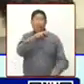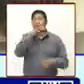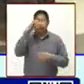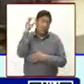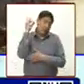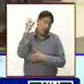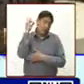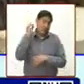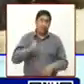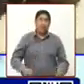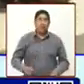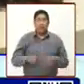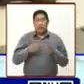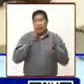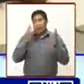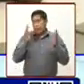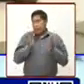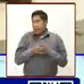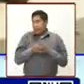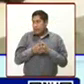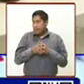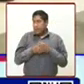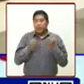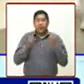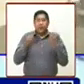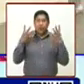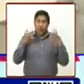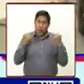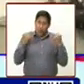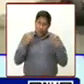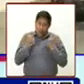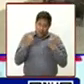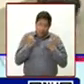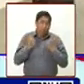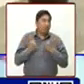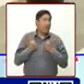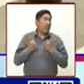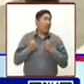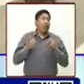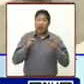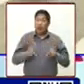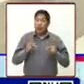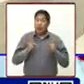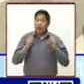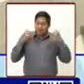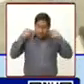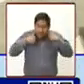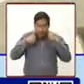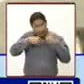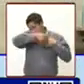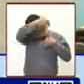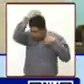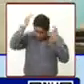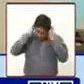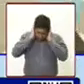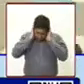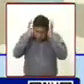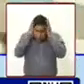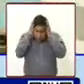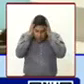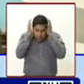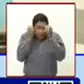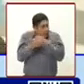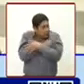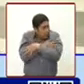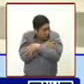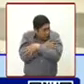del país Bueno realmente está haciendo mucho frío mucho frío la gente está muy abrigada las temperaturas el cambio climático